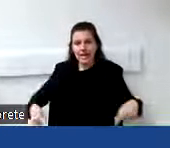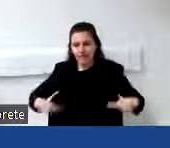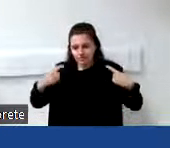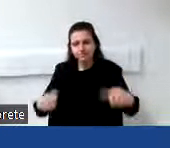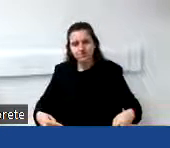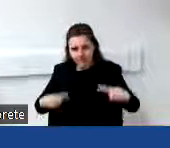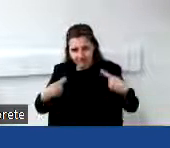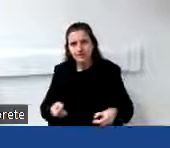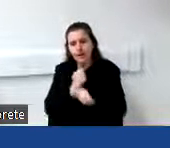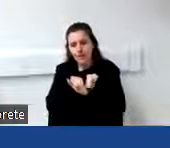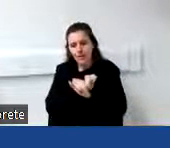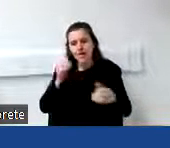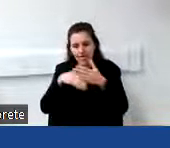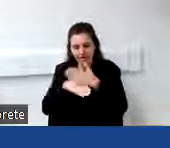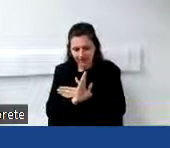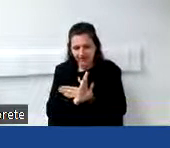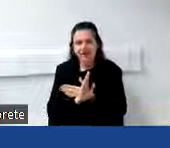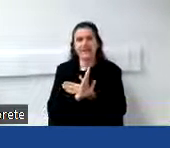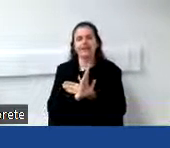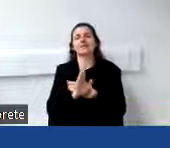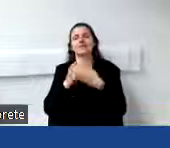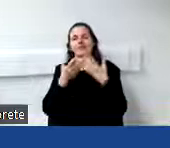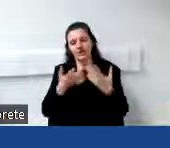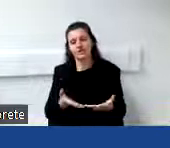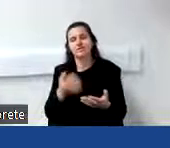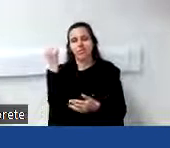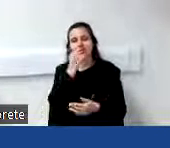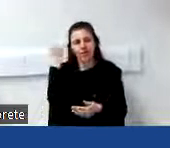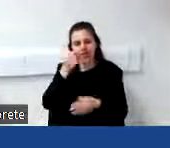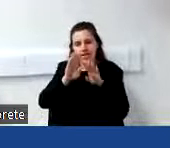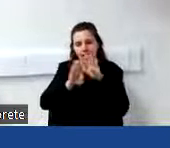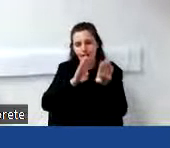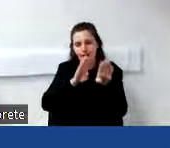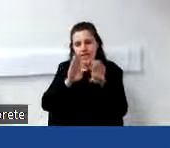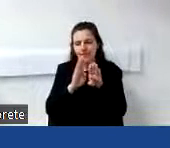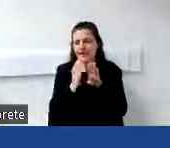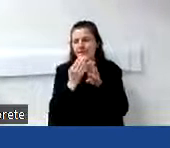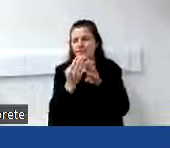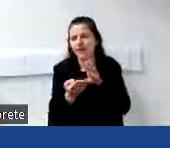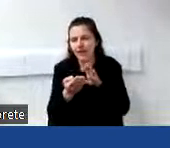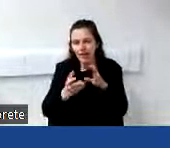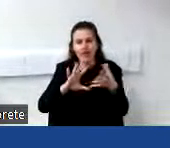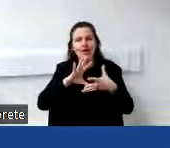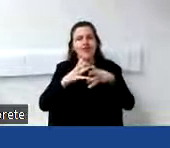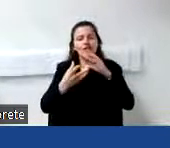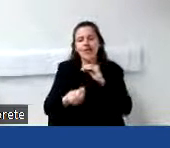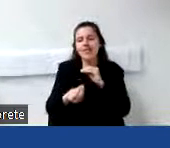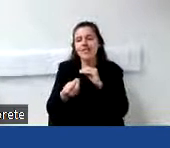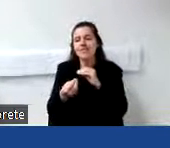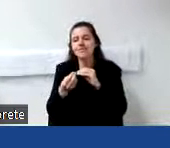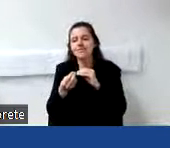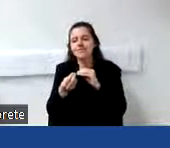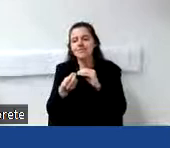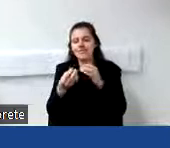apertura de la puerta. Entonces, por eso es importante que las puertas se puedan abrir desde afuera, ¿sabes?, como un elemento de seguridad, inclusive. Entonces, muchas veces pasa que